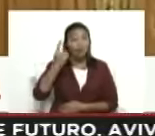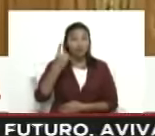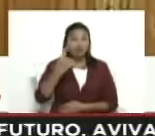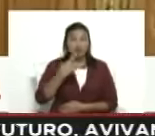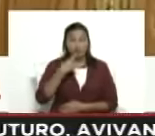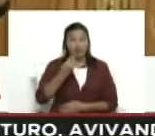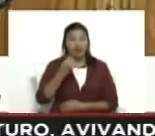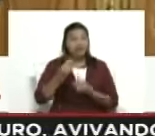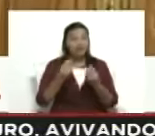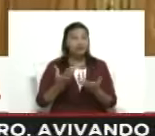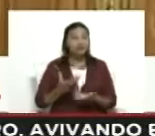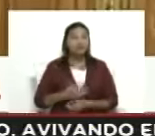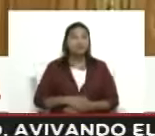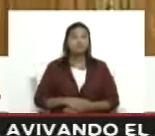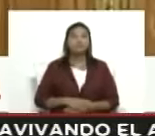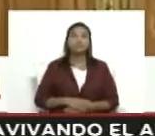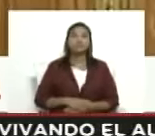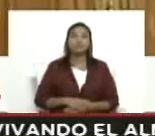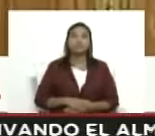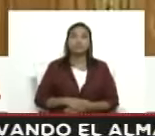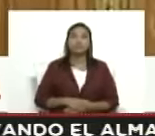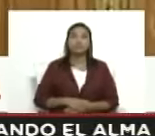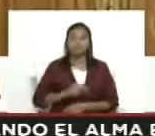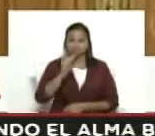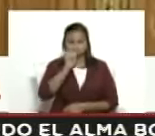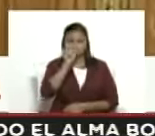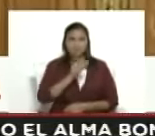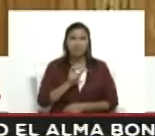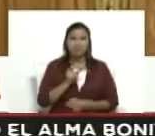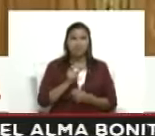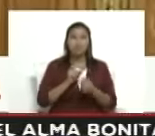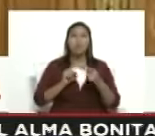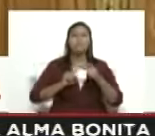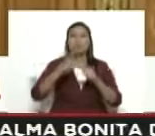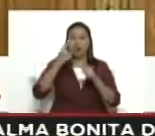día. García Montoya lo primero que hizo fue registrar un documento.